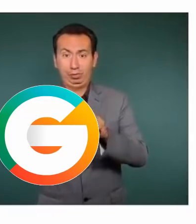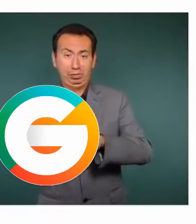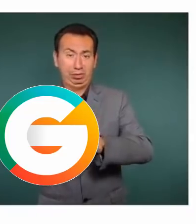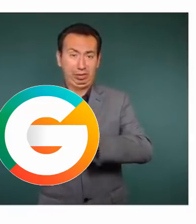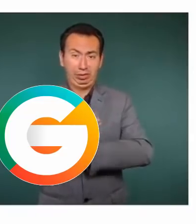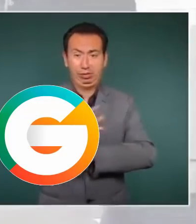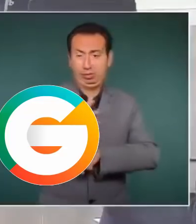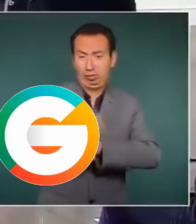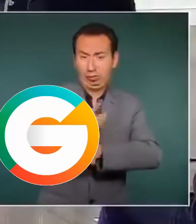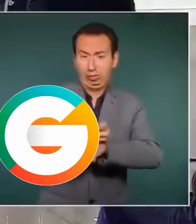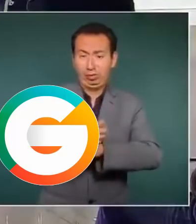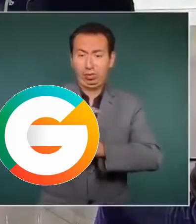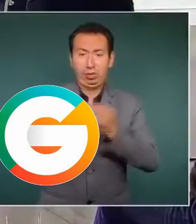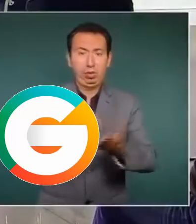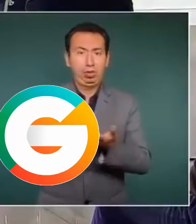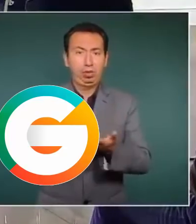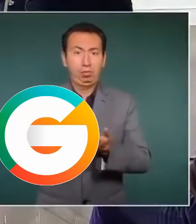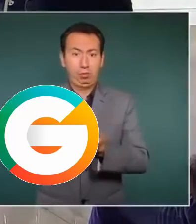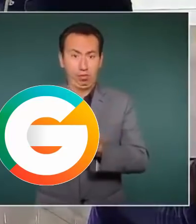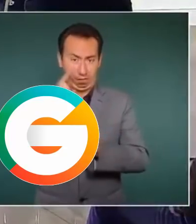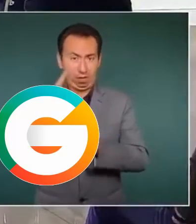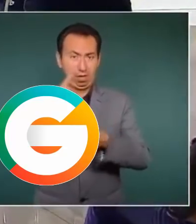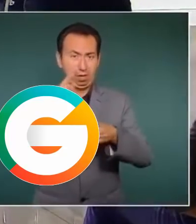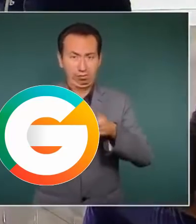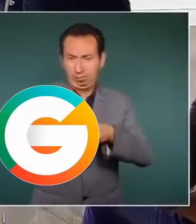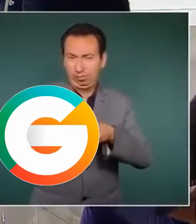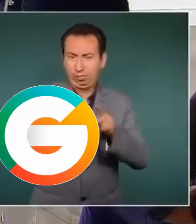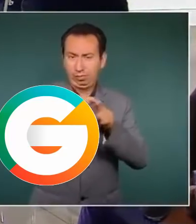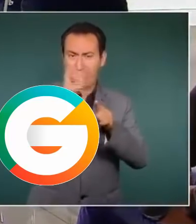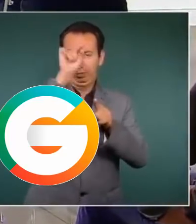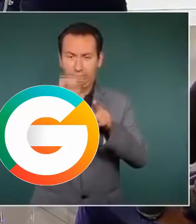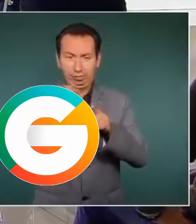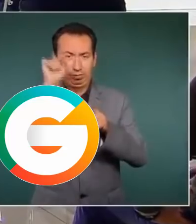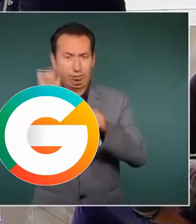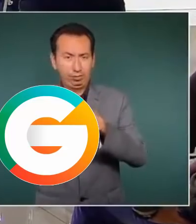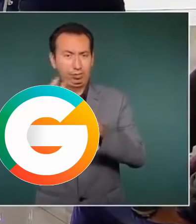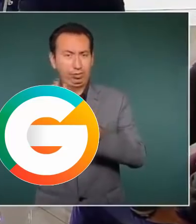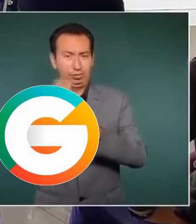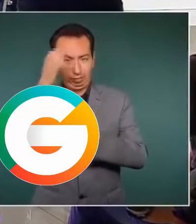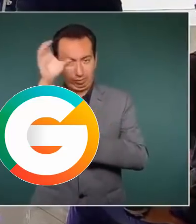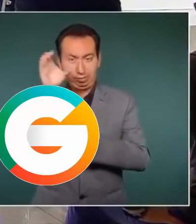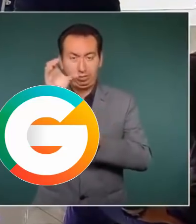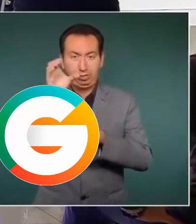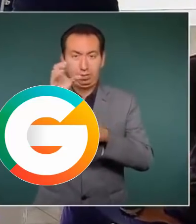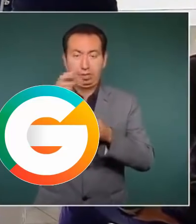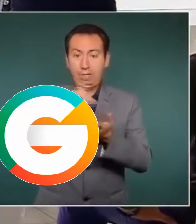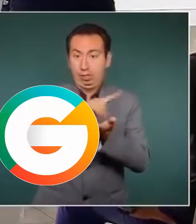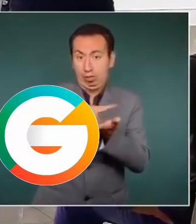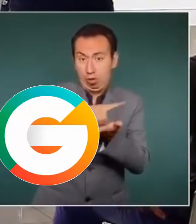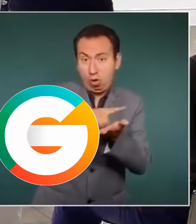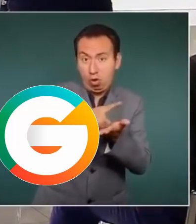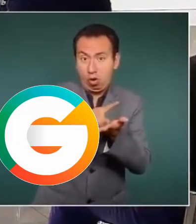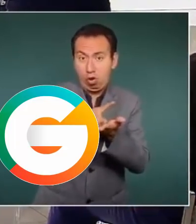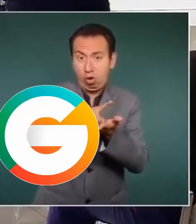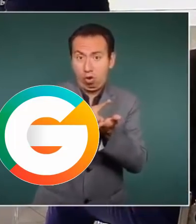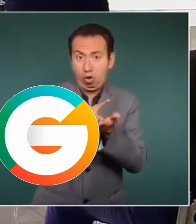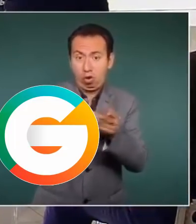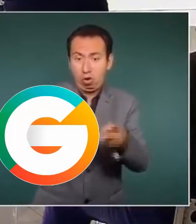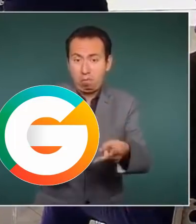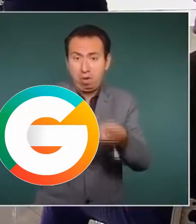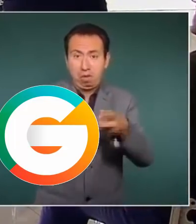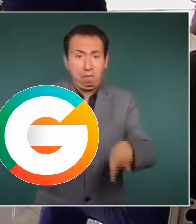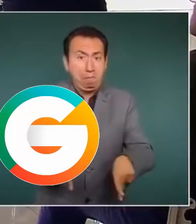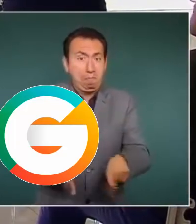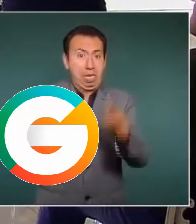rápidamente las gráficas de estos delitos. Narcomenudeo, aquí vemos el comportamiento,